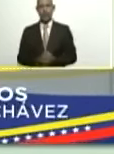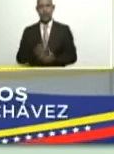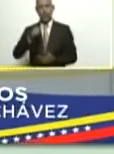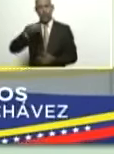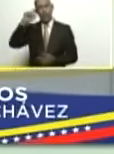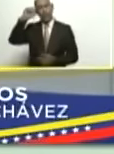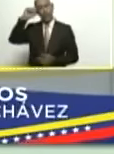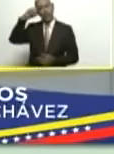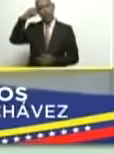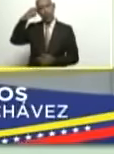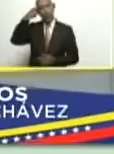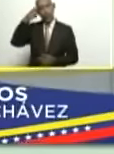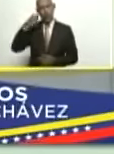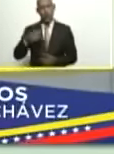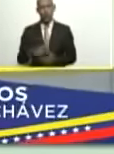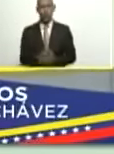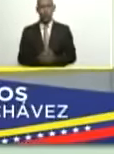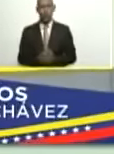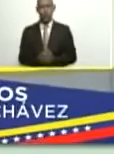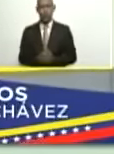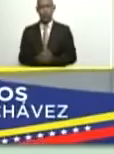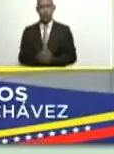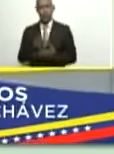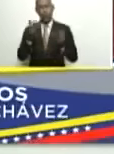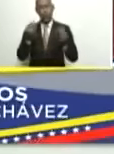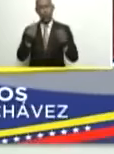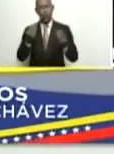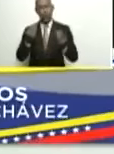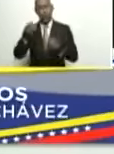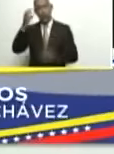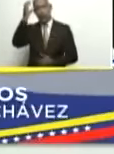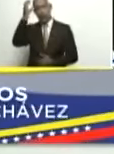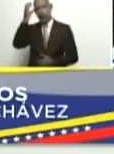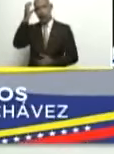conmemoramos con mucha conciencia